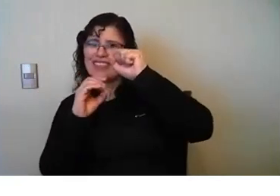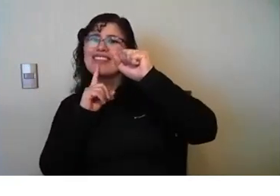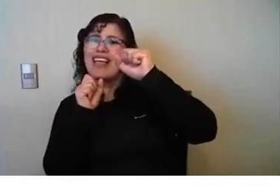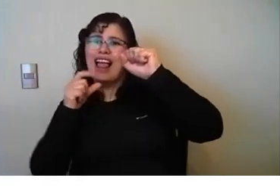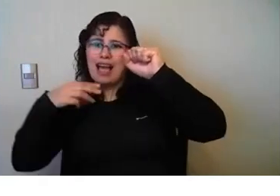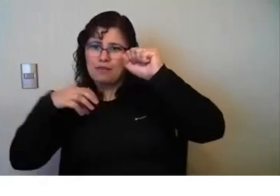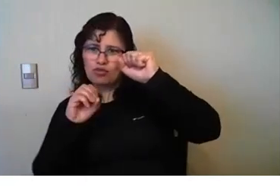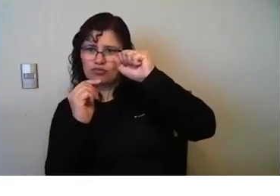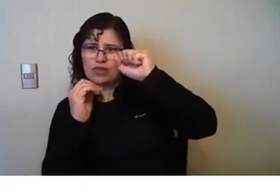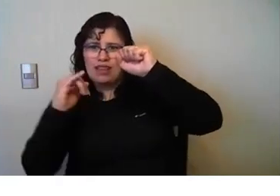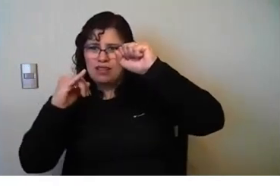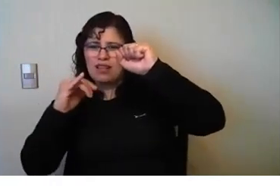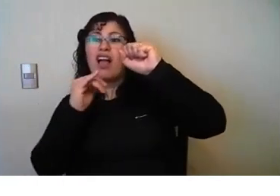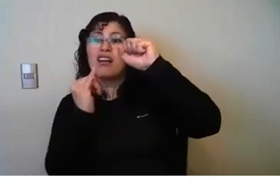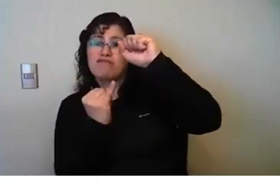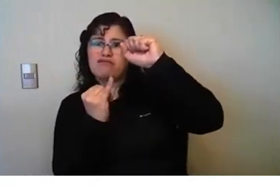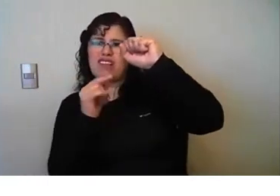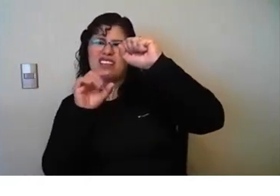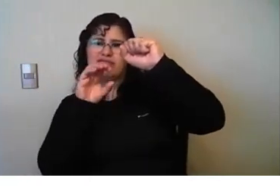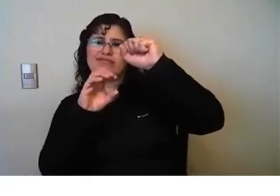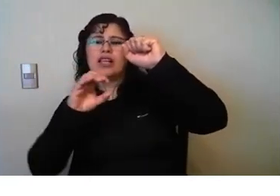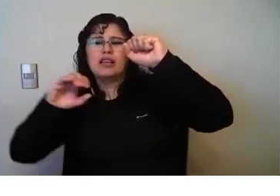fijan está interaccionando con el estrato